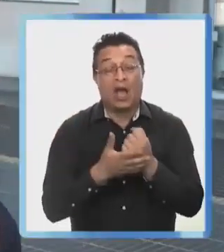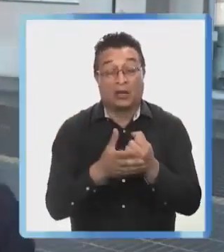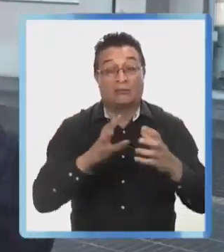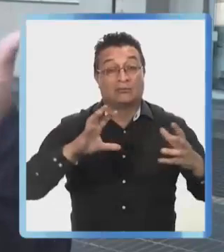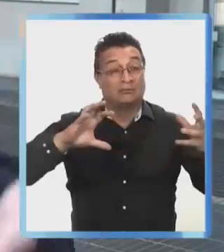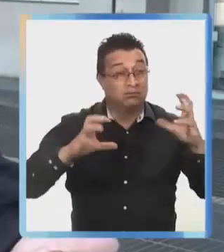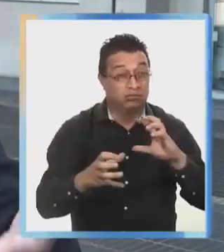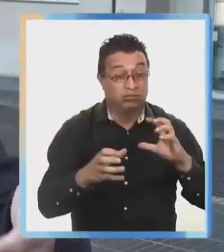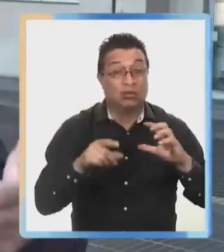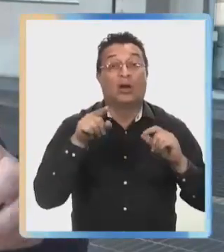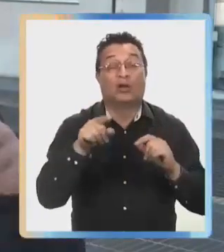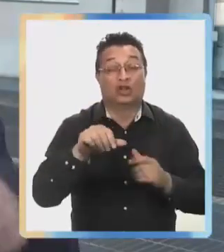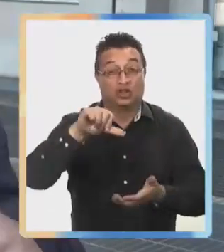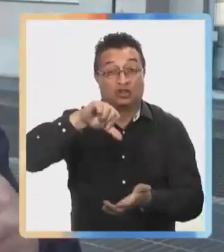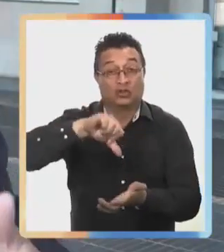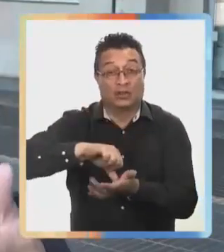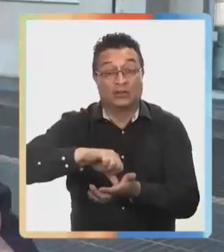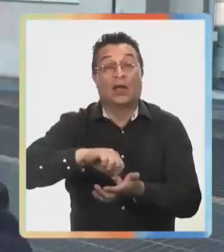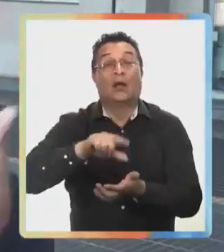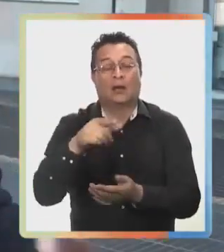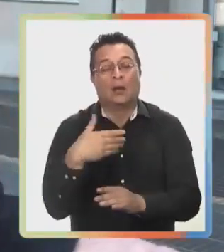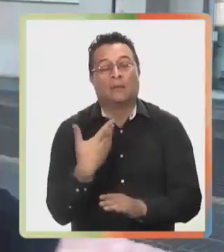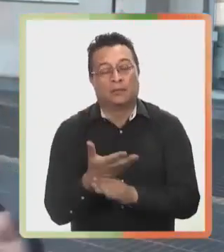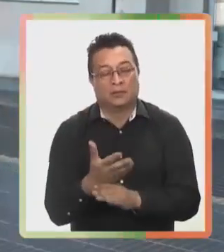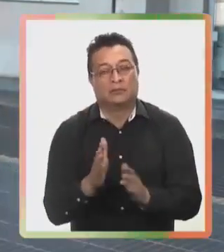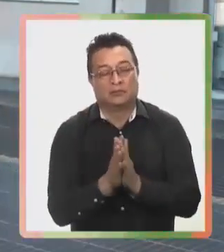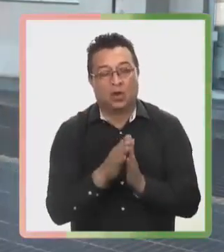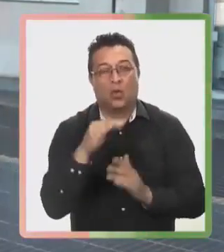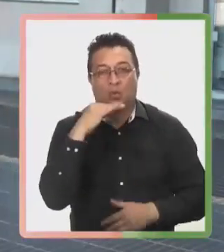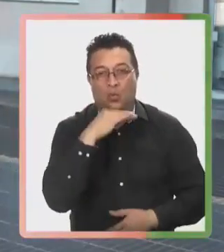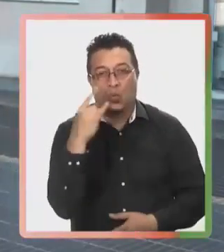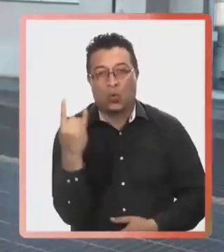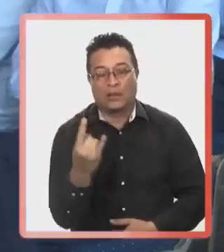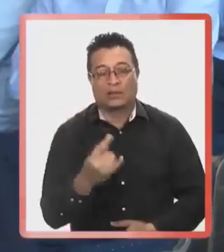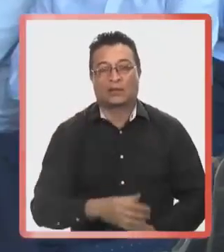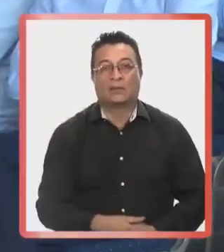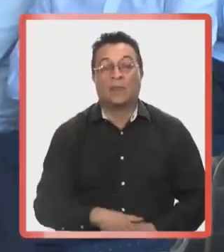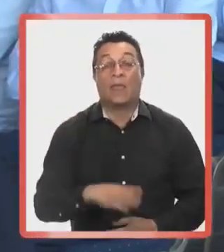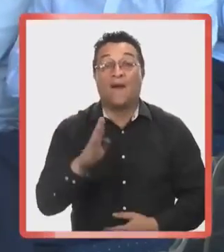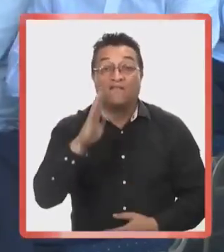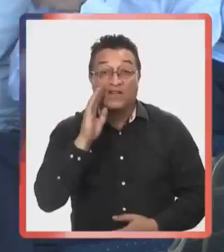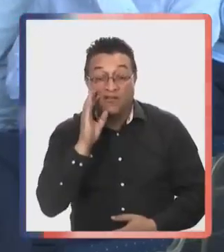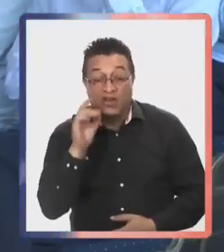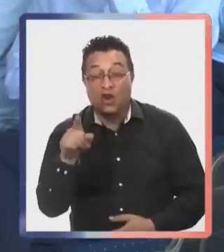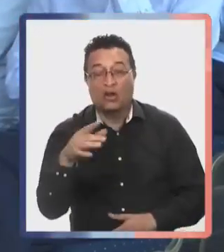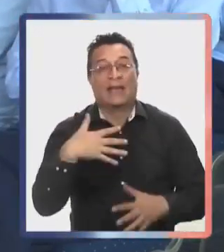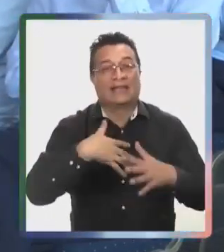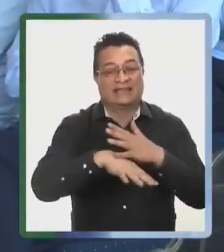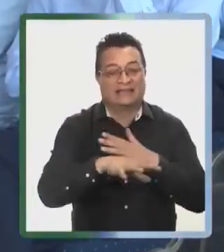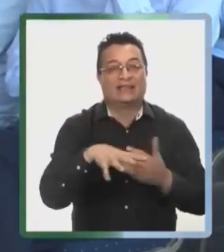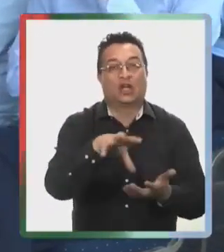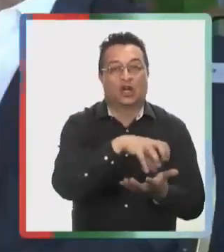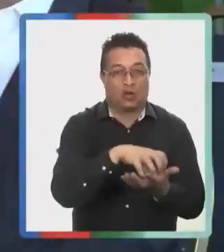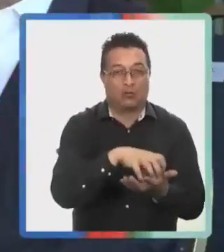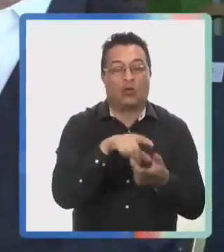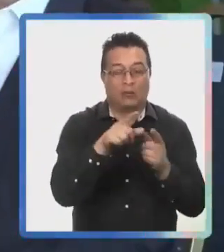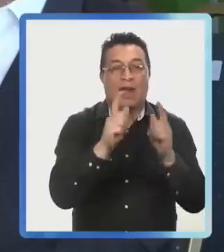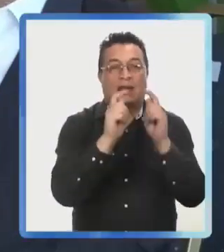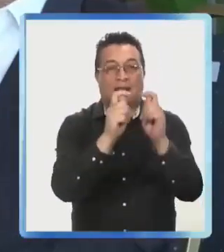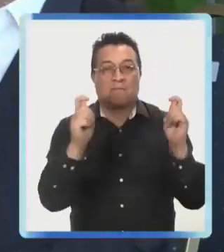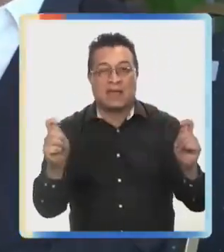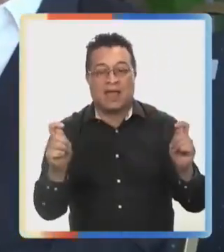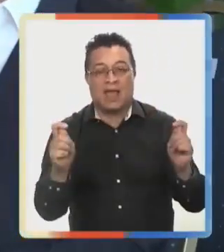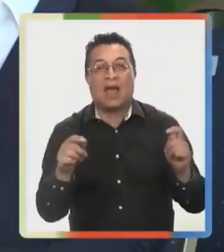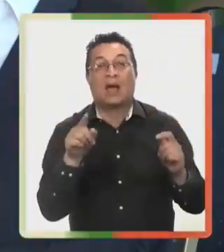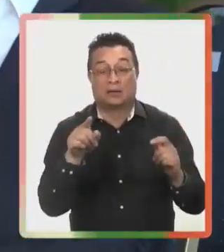ayudar cuando hay una catástrofe que se produce en la ciudad, bueno, se los pido que lo hagamos con urgencia. Del Biobío son 15 las comunas que forman parte de